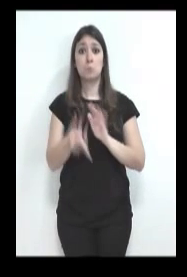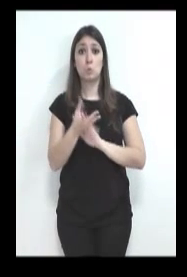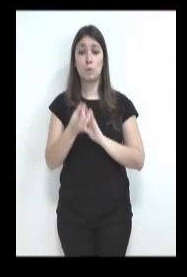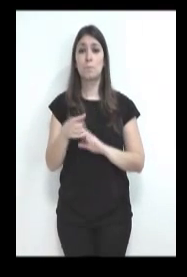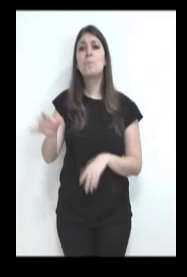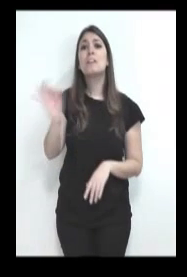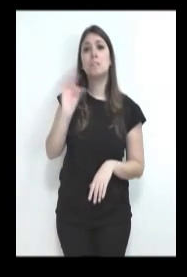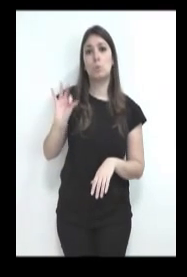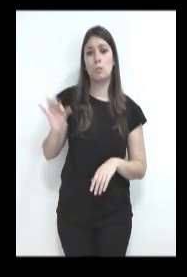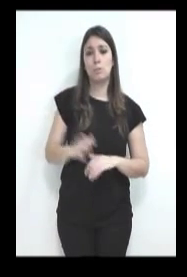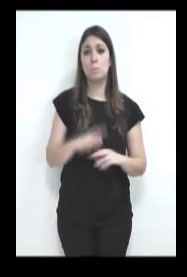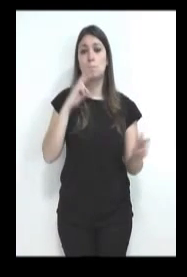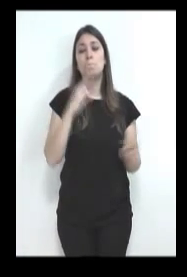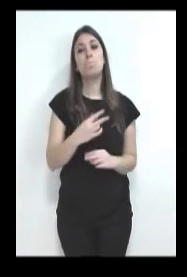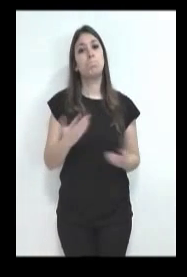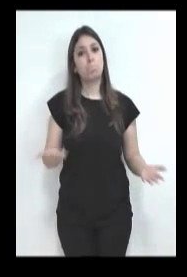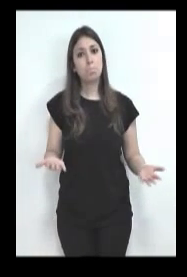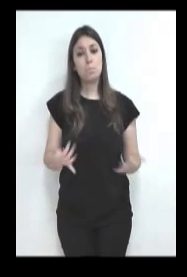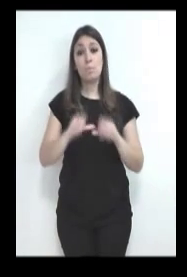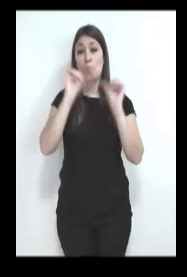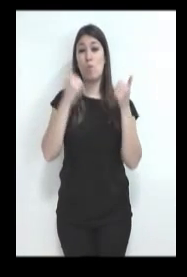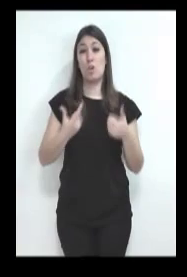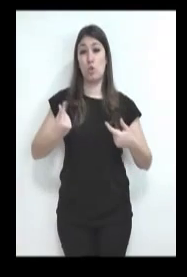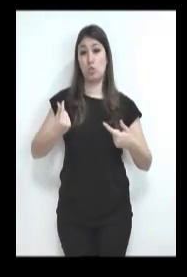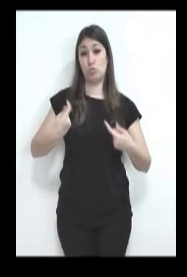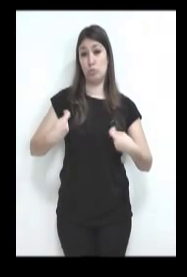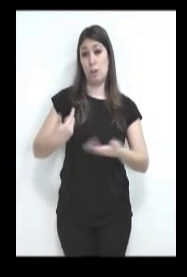Saturnino. Sí, en cuanto a los modelos de negocio